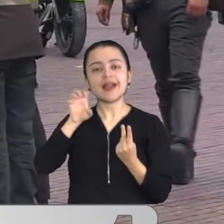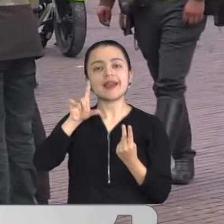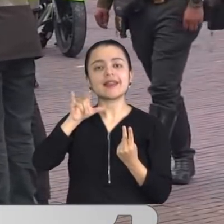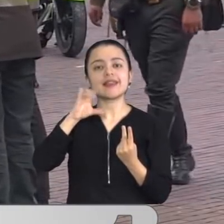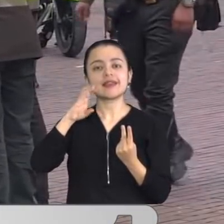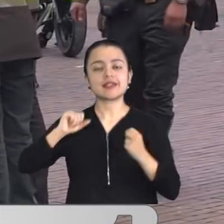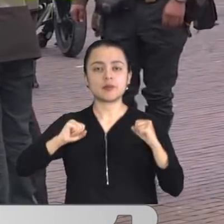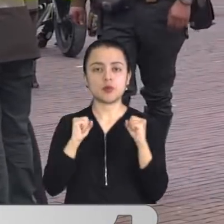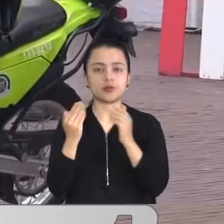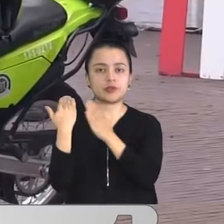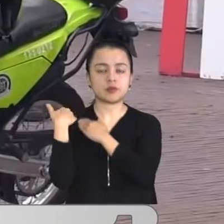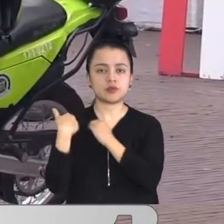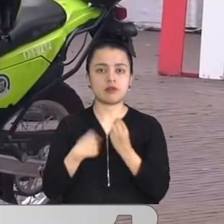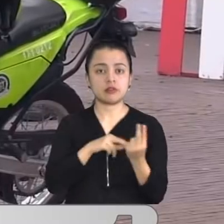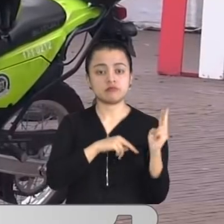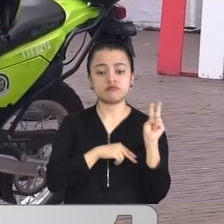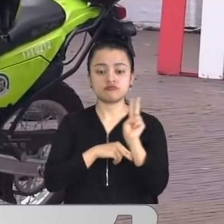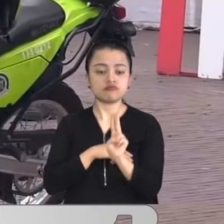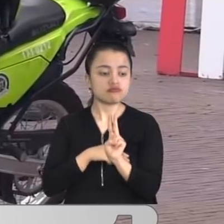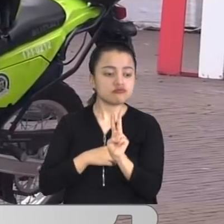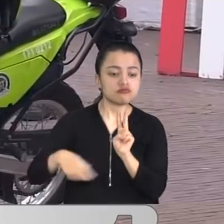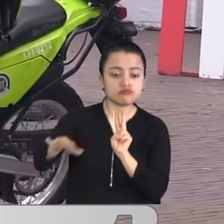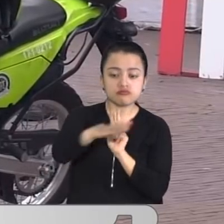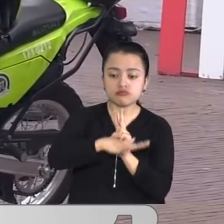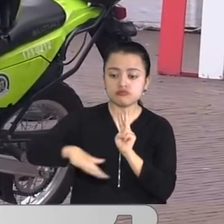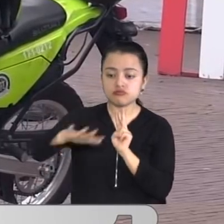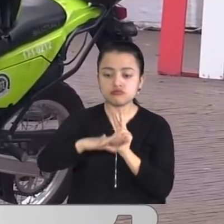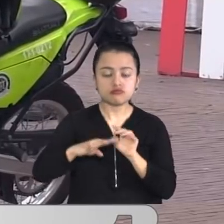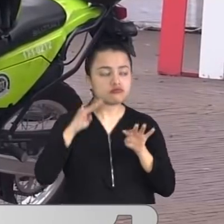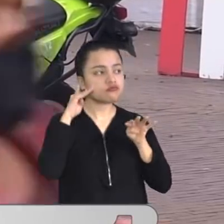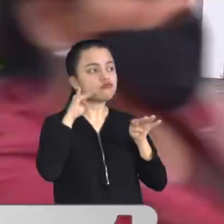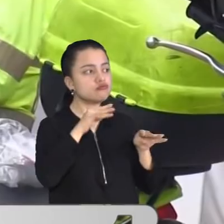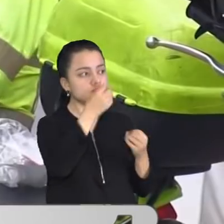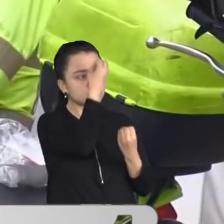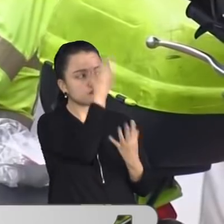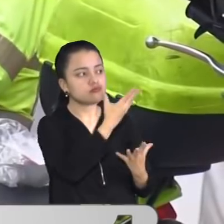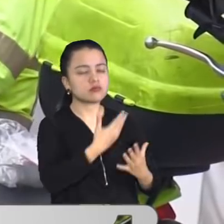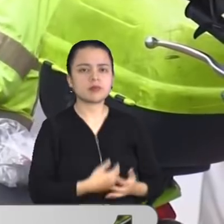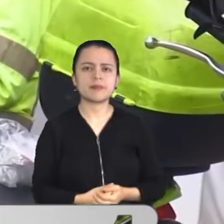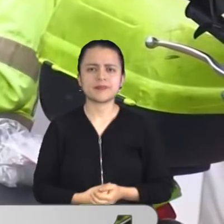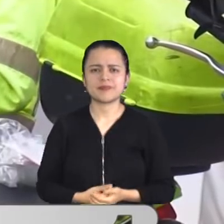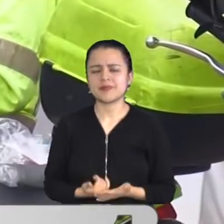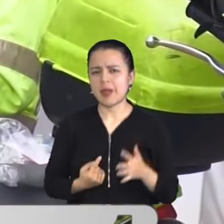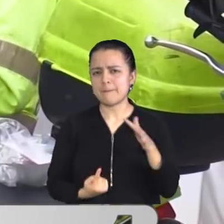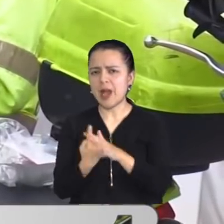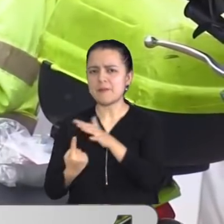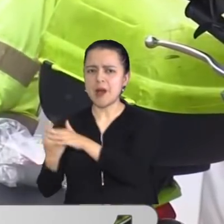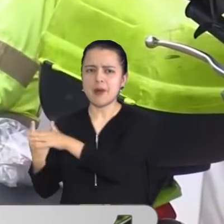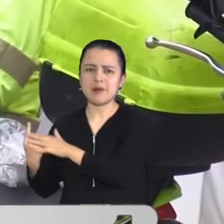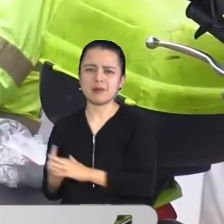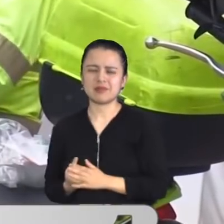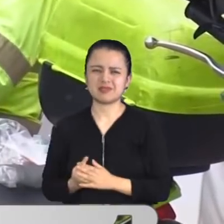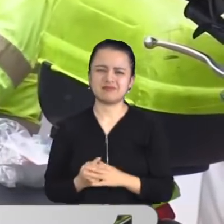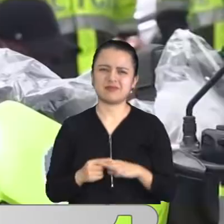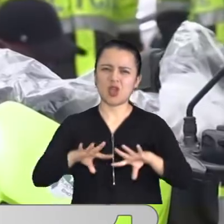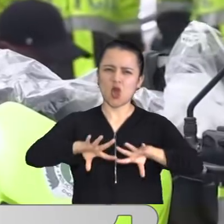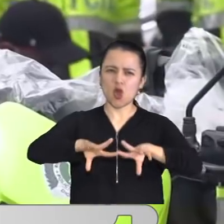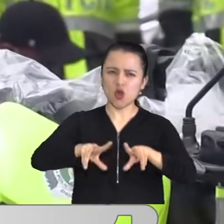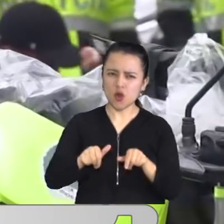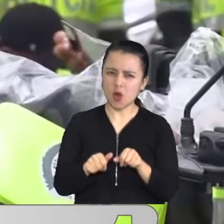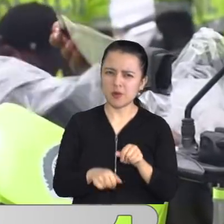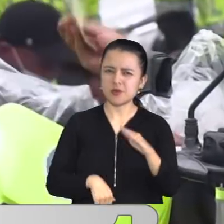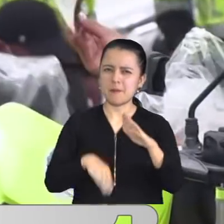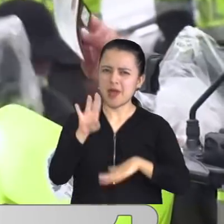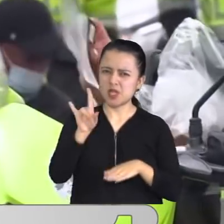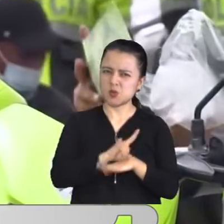según lo que revela la misma policía, en lo corrido de este año se han cometido estos robos desde unas motos que